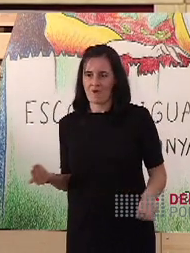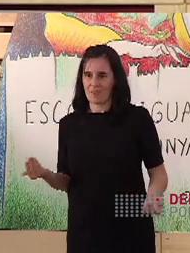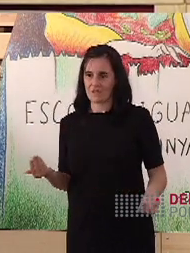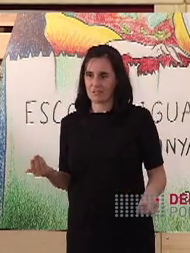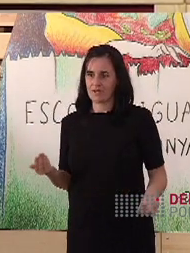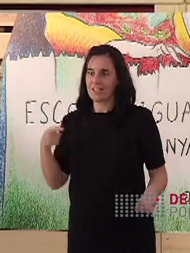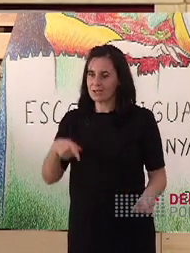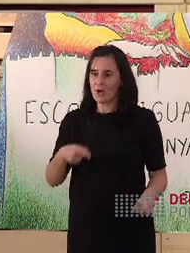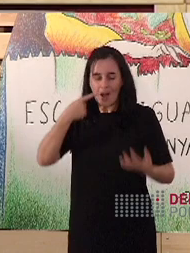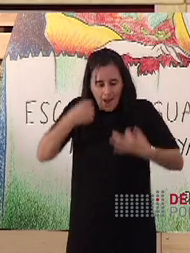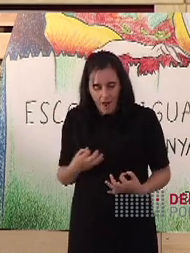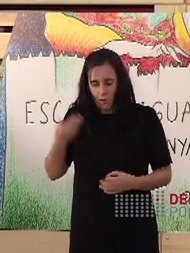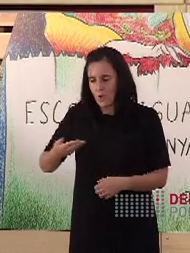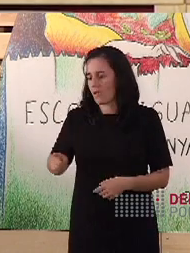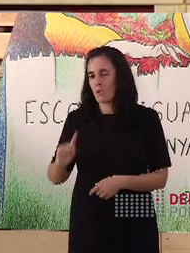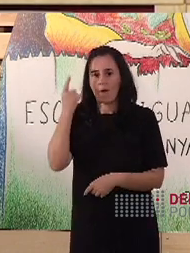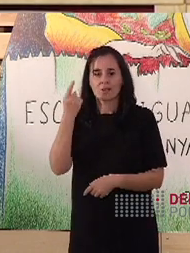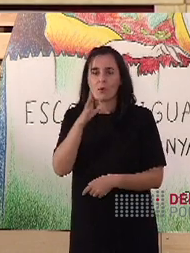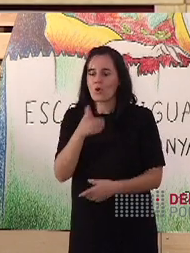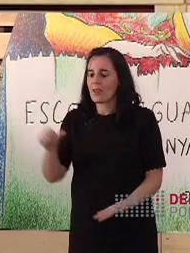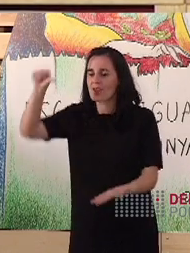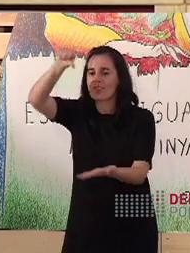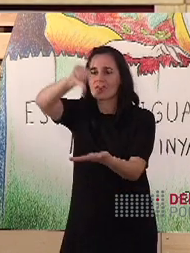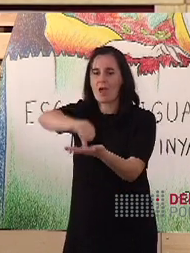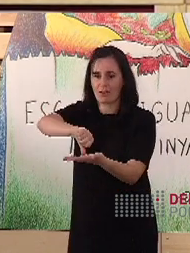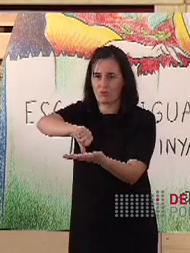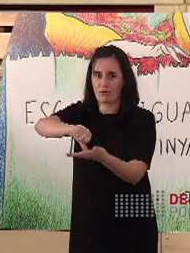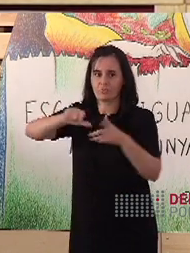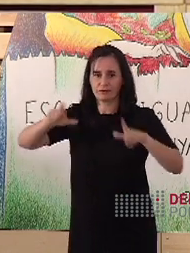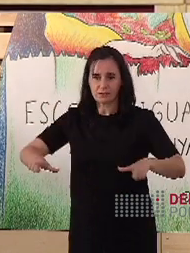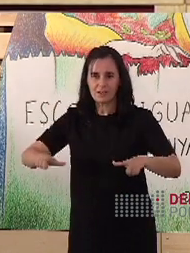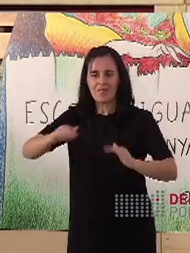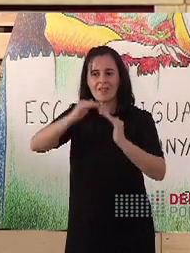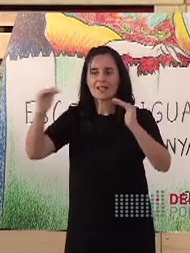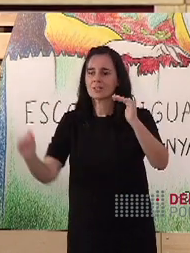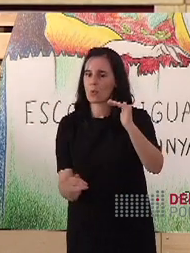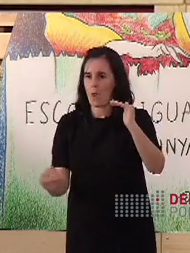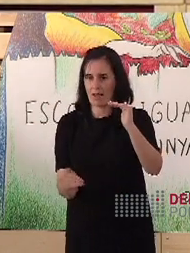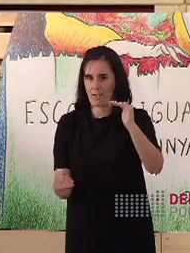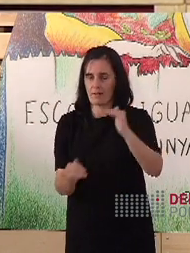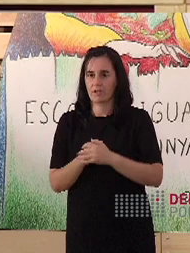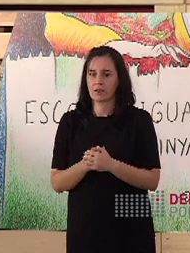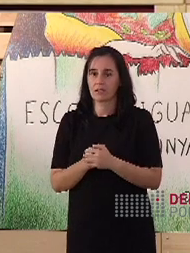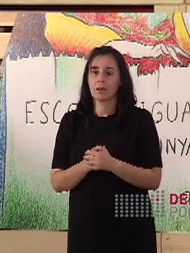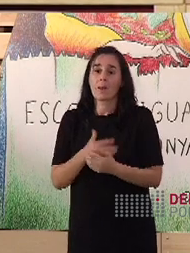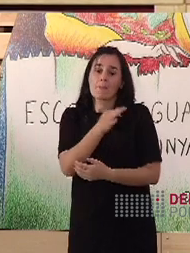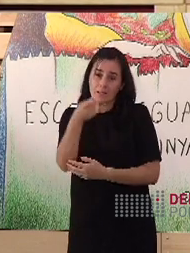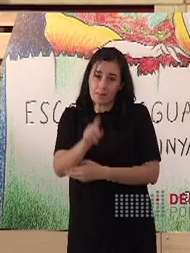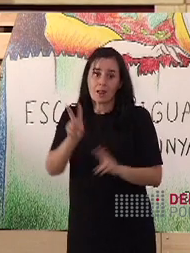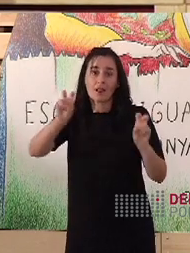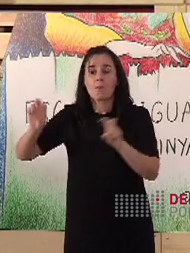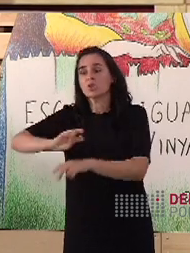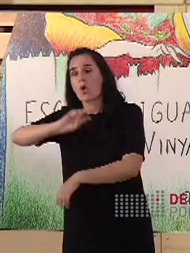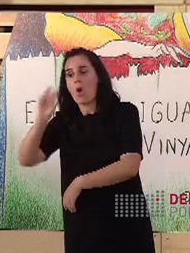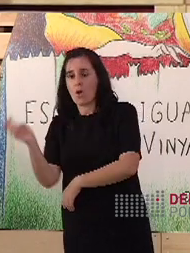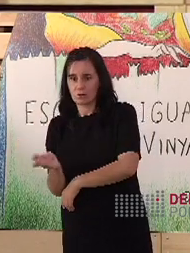as realmente importantes, porque están no centro da desigualdade. E xunto a elas, outras moitas. Por